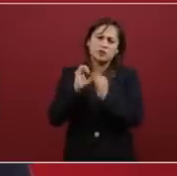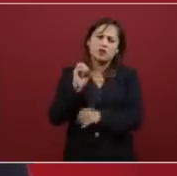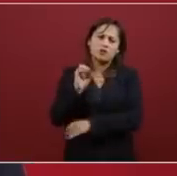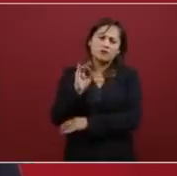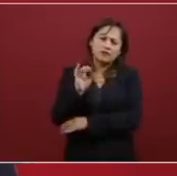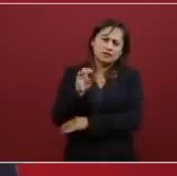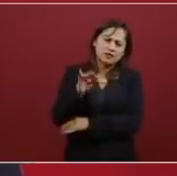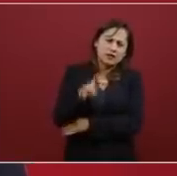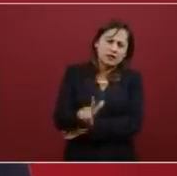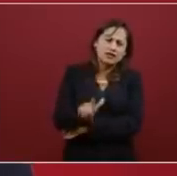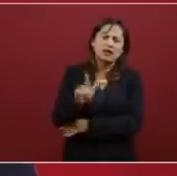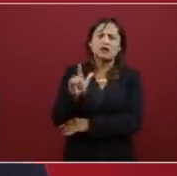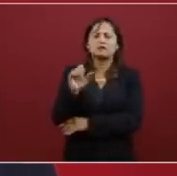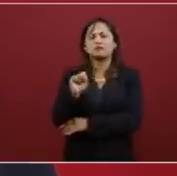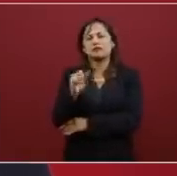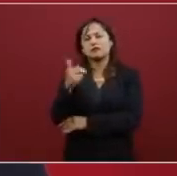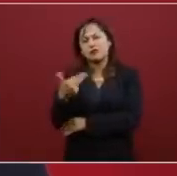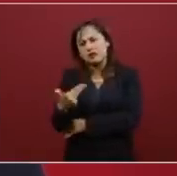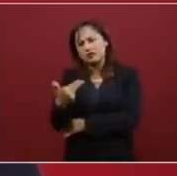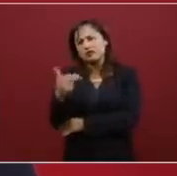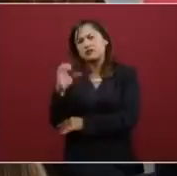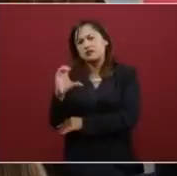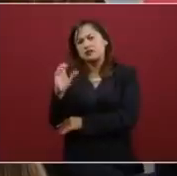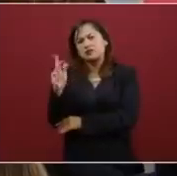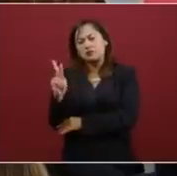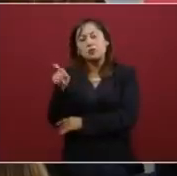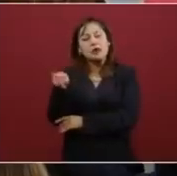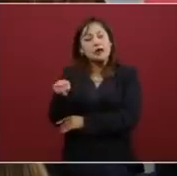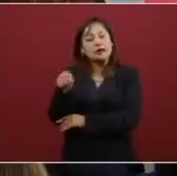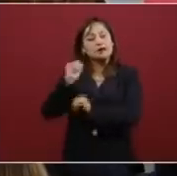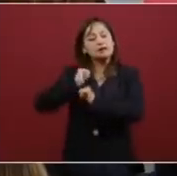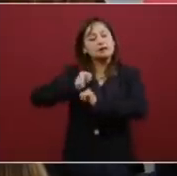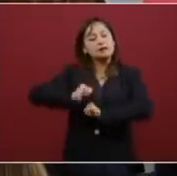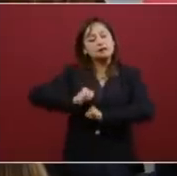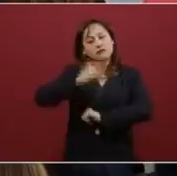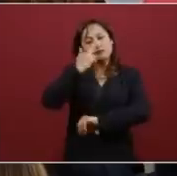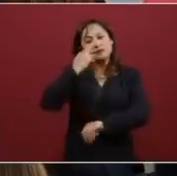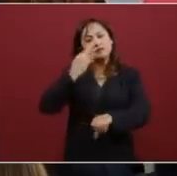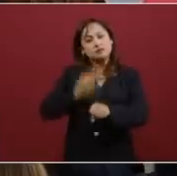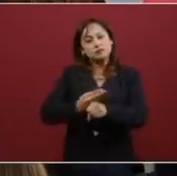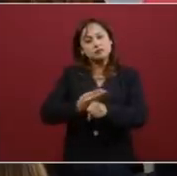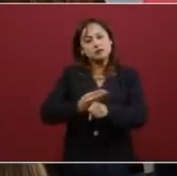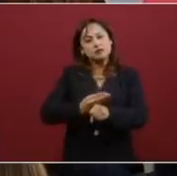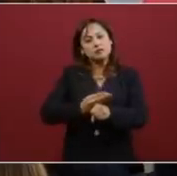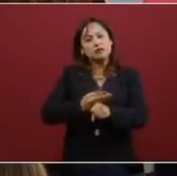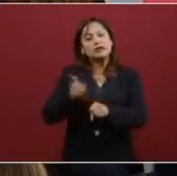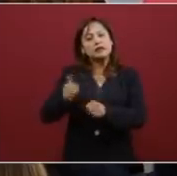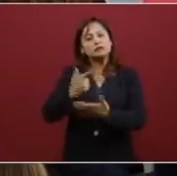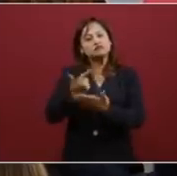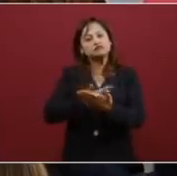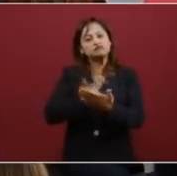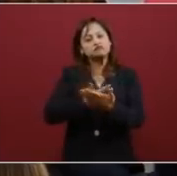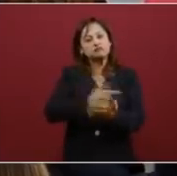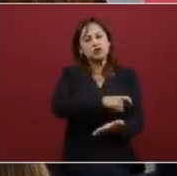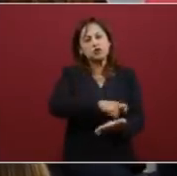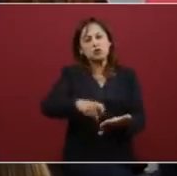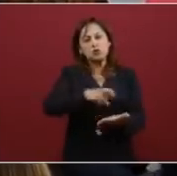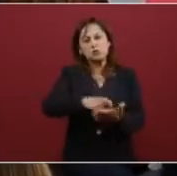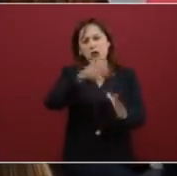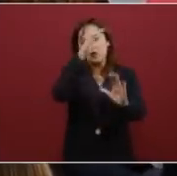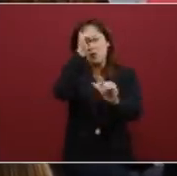Secretaría de Hacienda, que es la que concentra todo lo relacionado con las compras, con las adquisiciones.